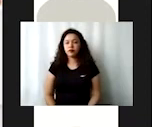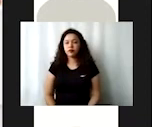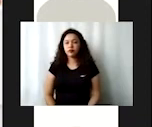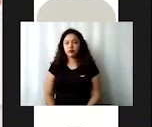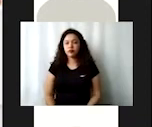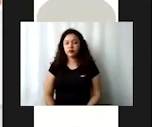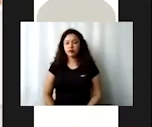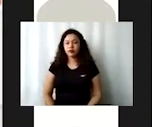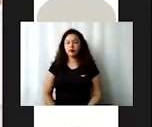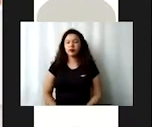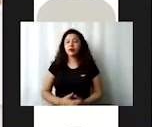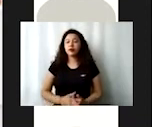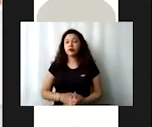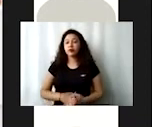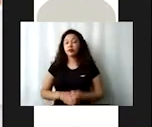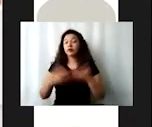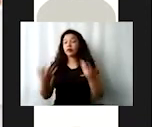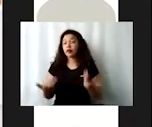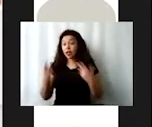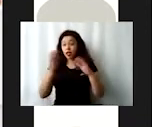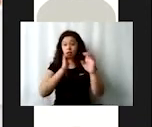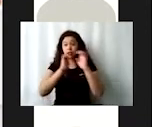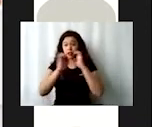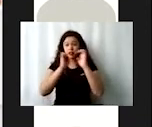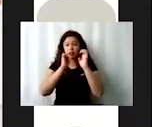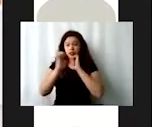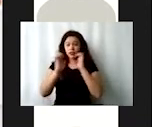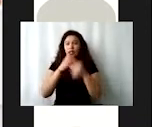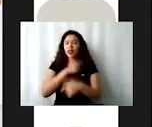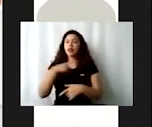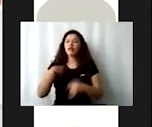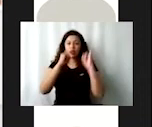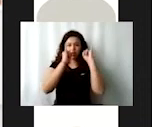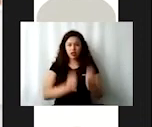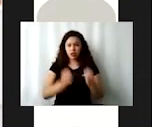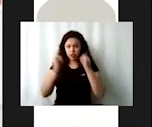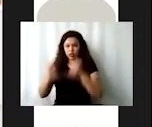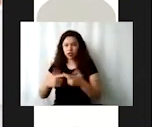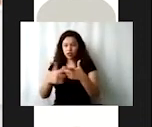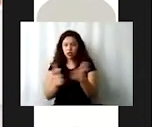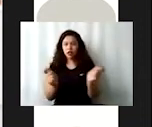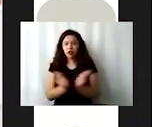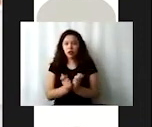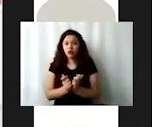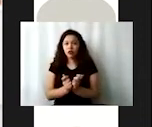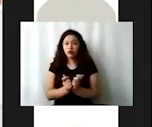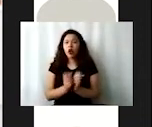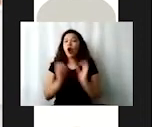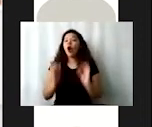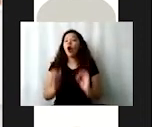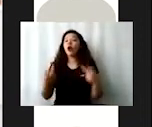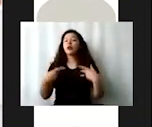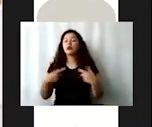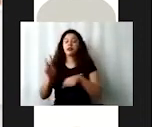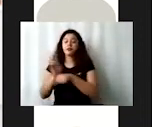Las entrevistas tendrían que ser individuales, grupales o por un supervisor y